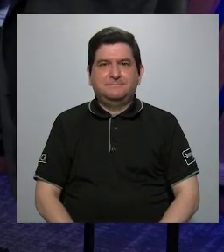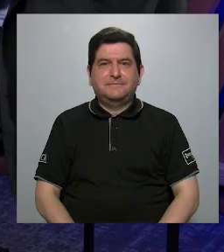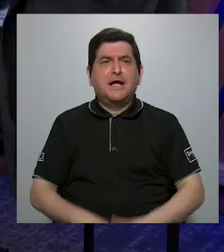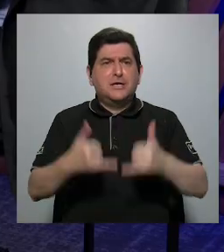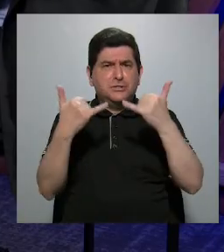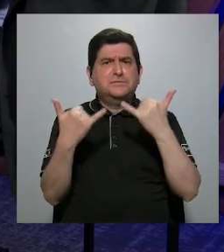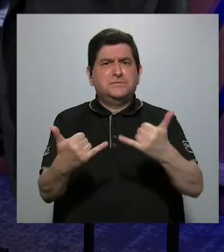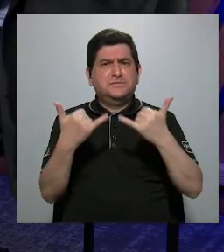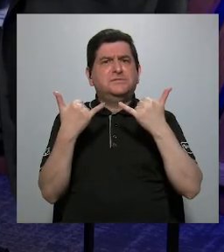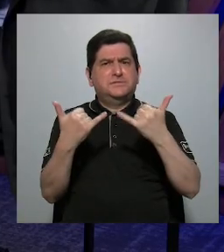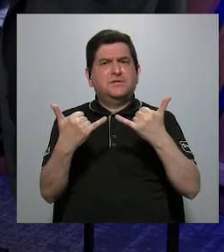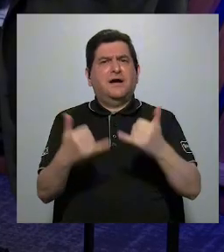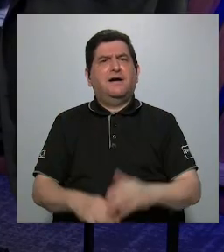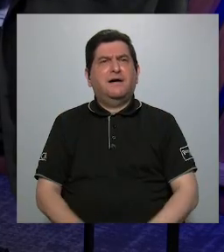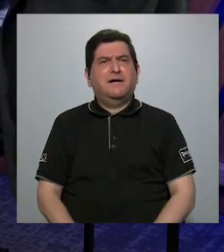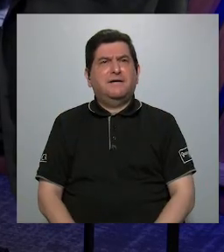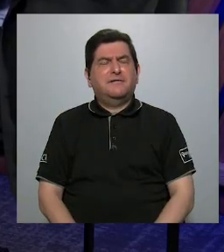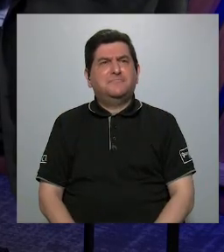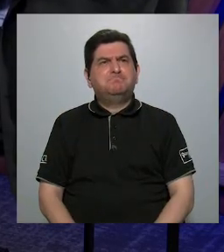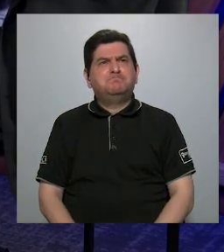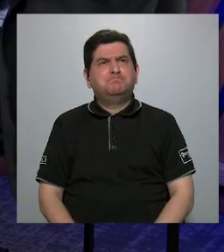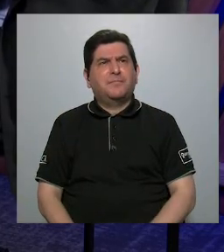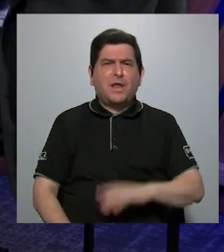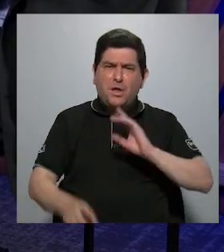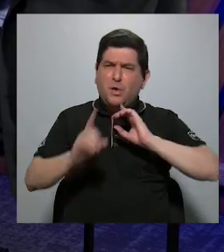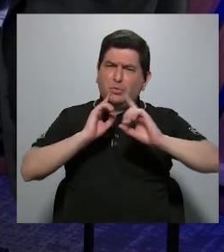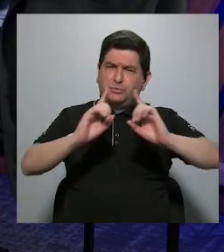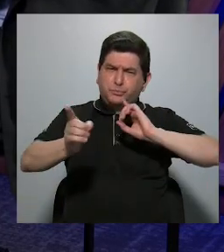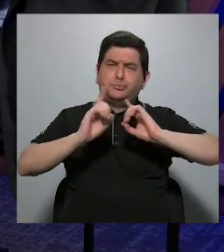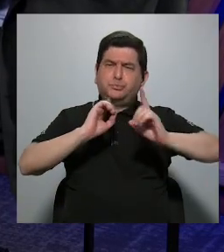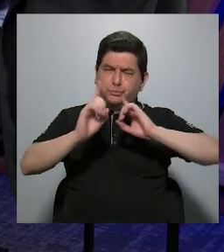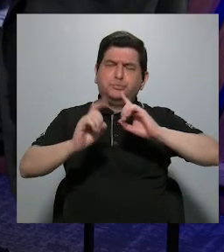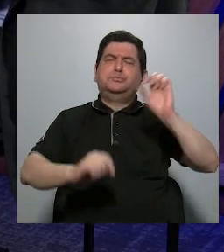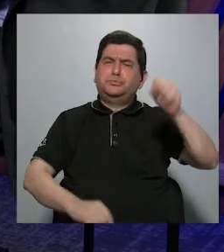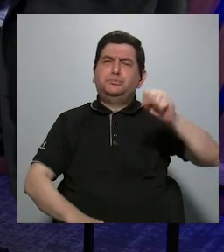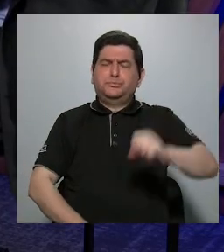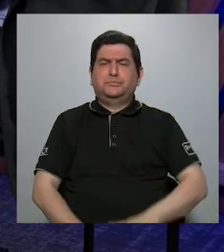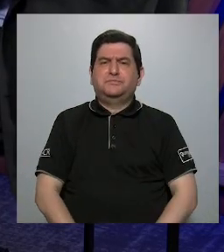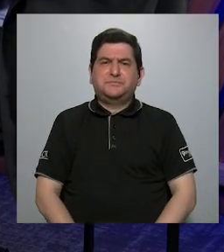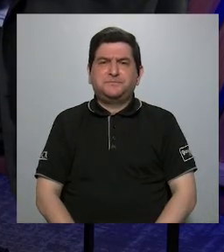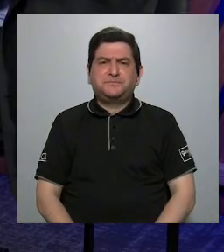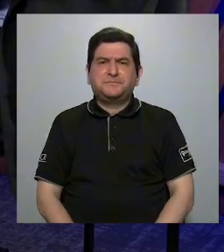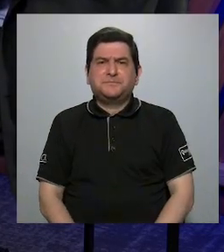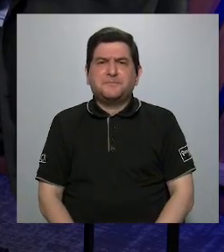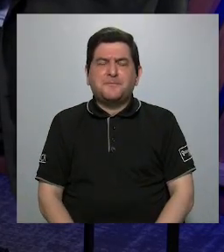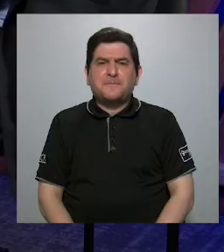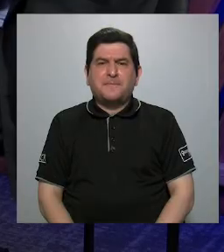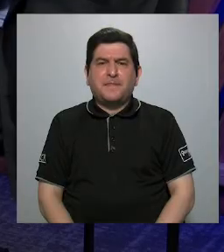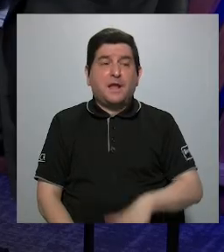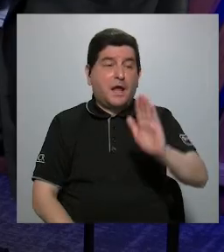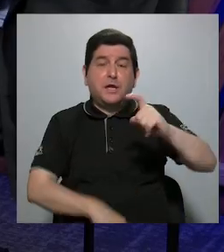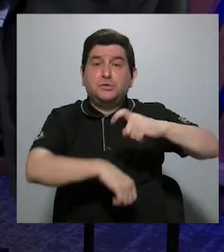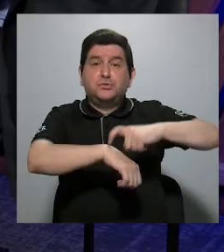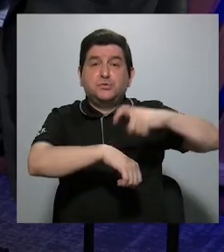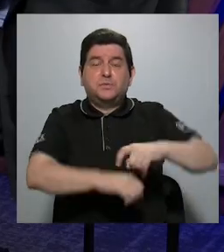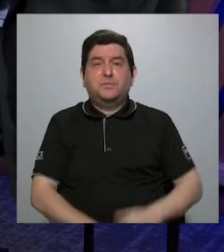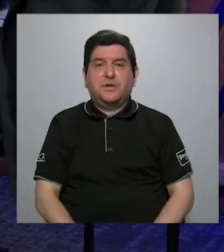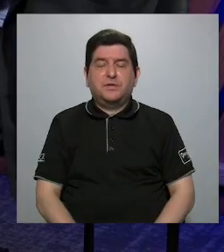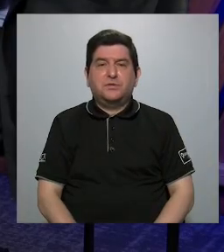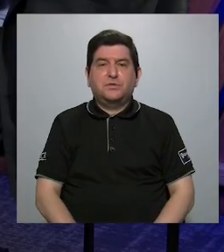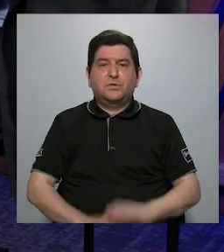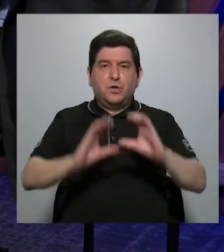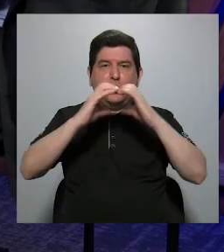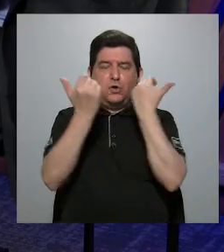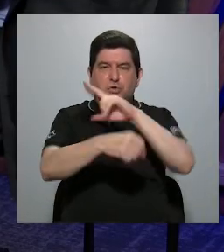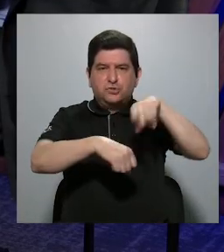sido ya muy divulgada por lo que fuera en su